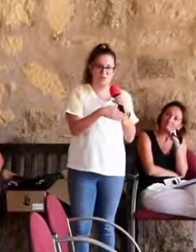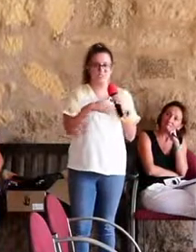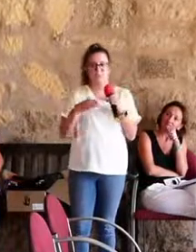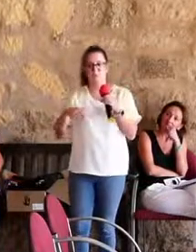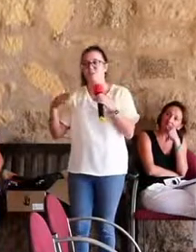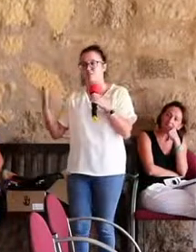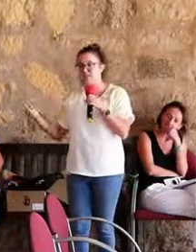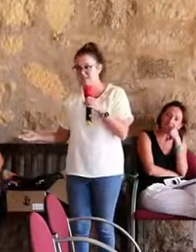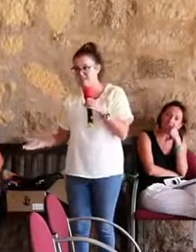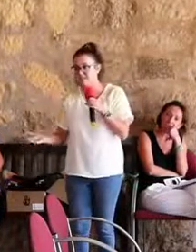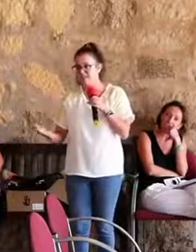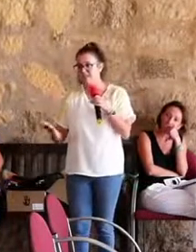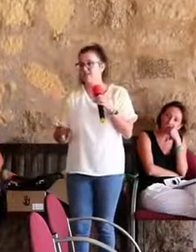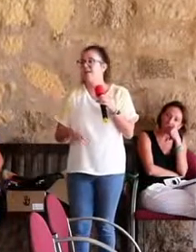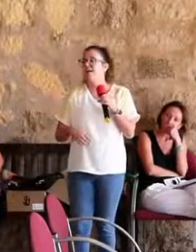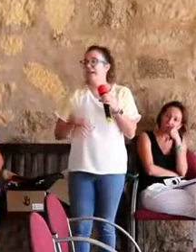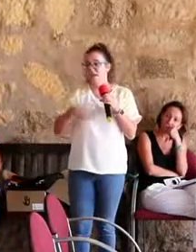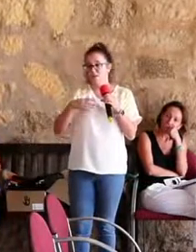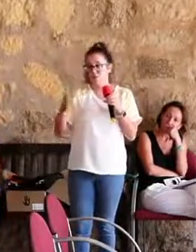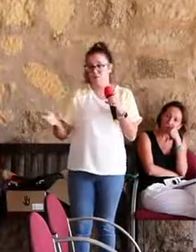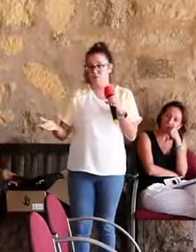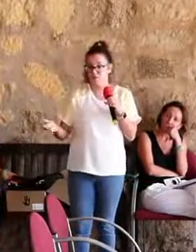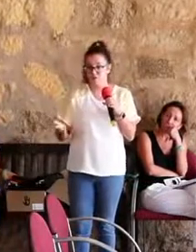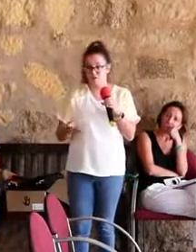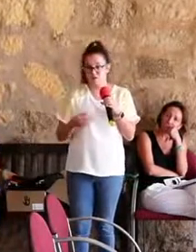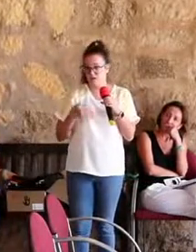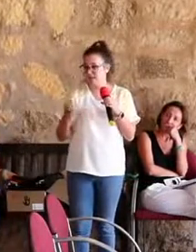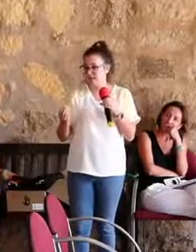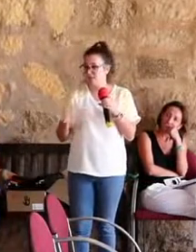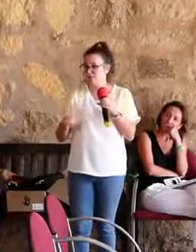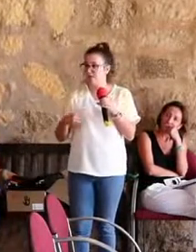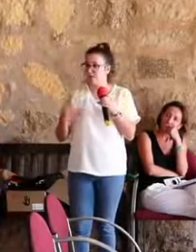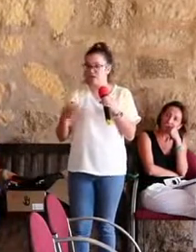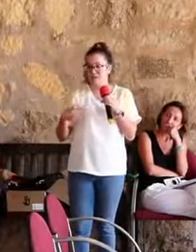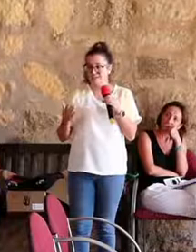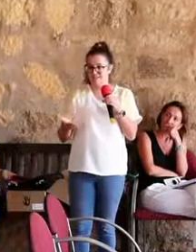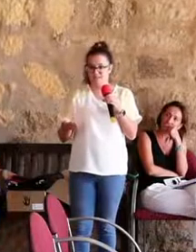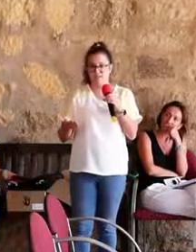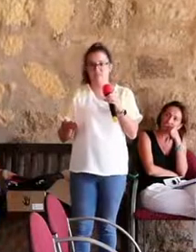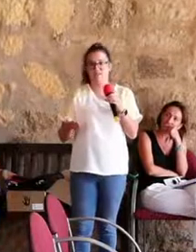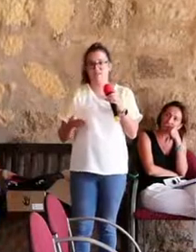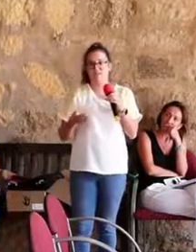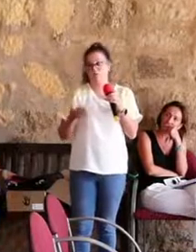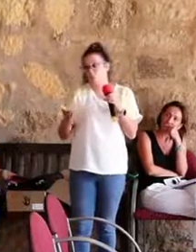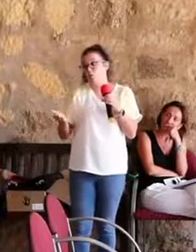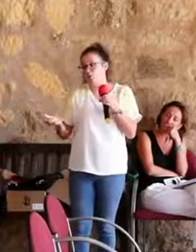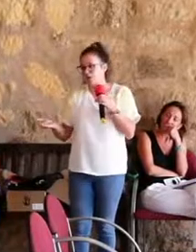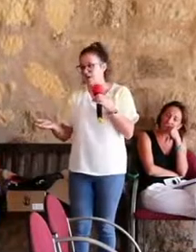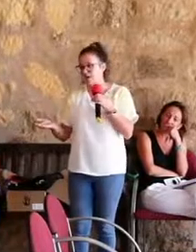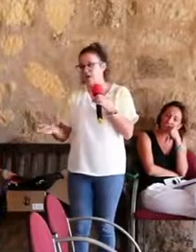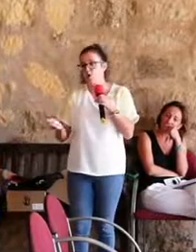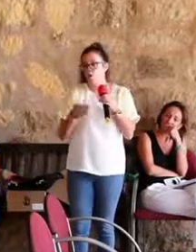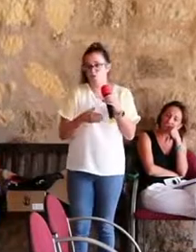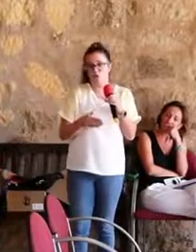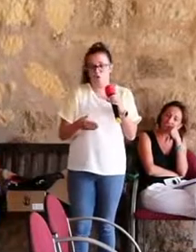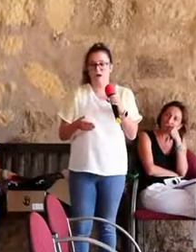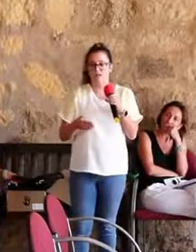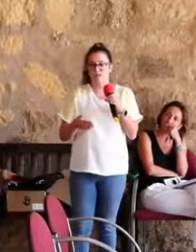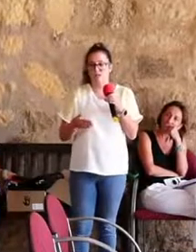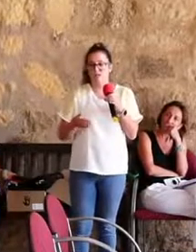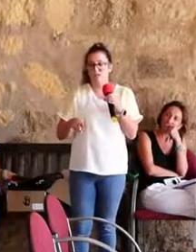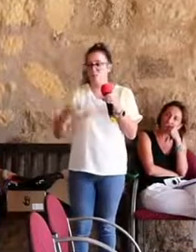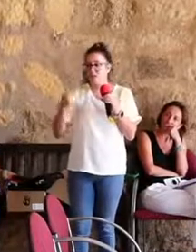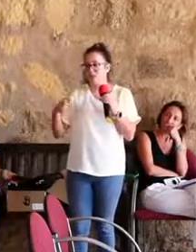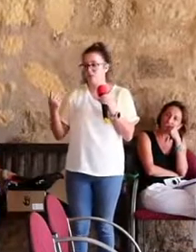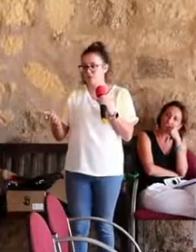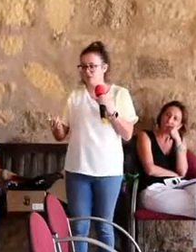sordas sino para personas ciegas en las que cualquier persona Vidente puede entrar registrarse como voluntaria o como usuario